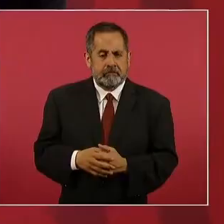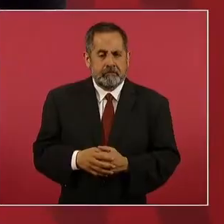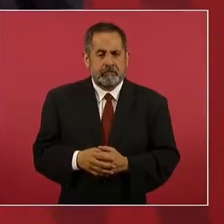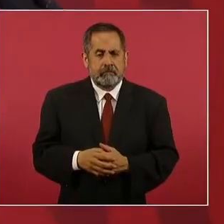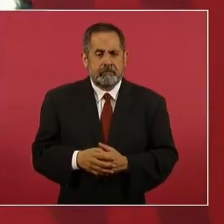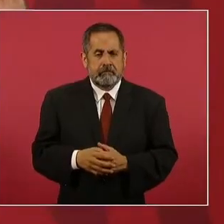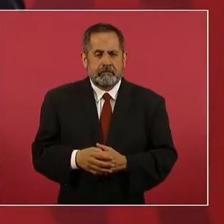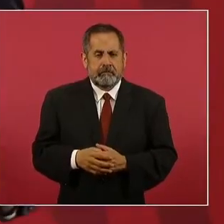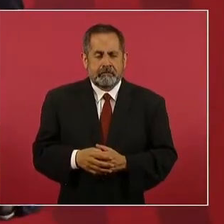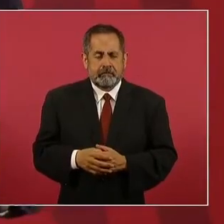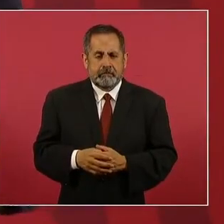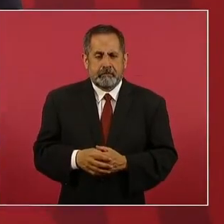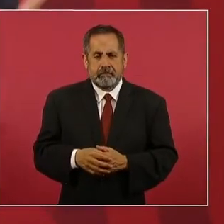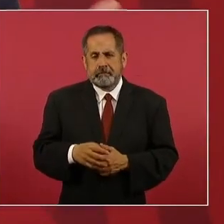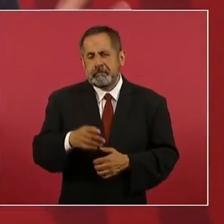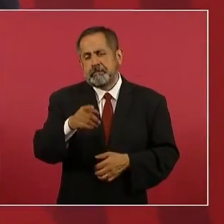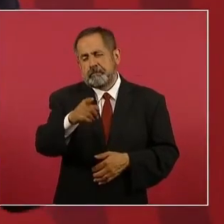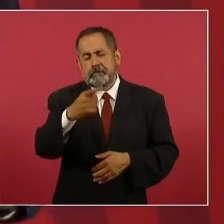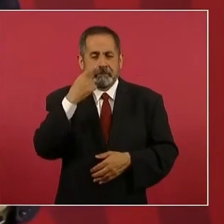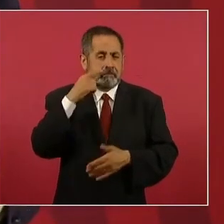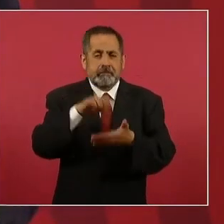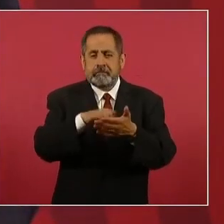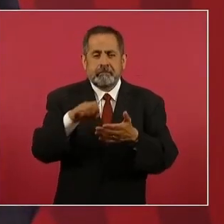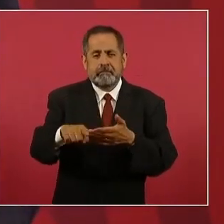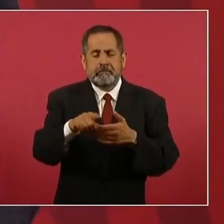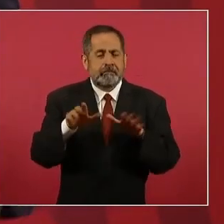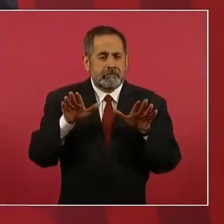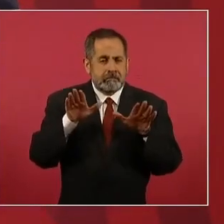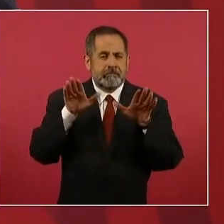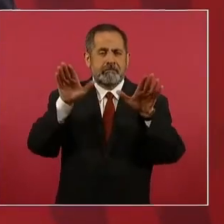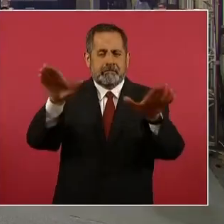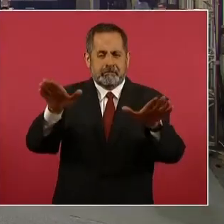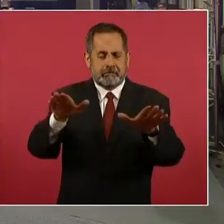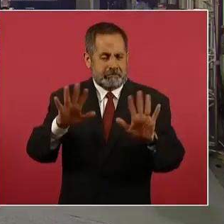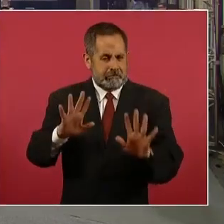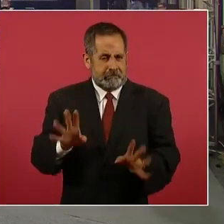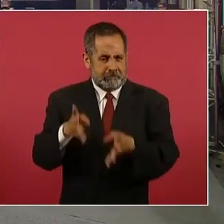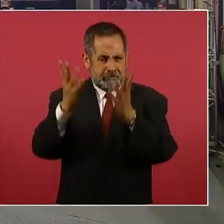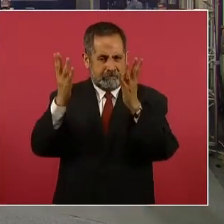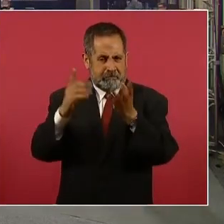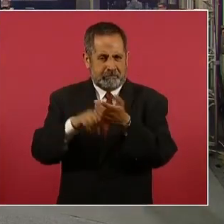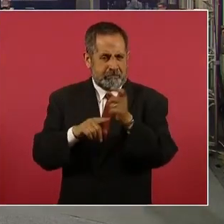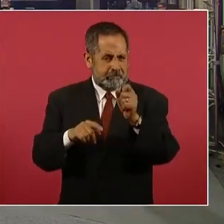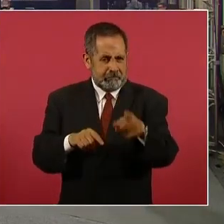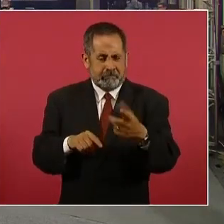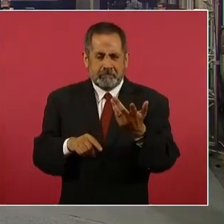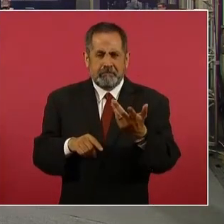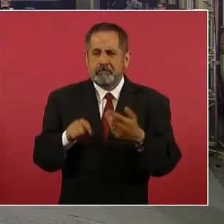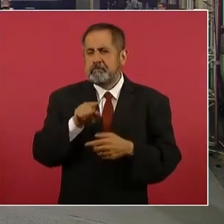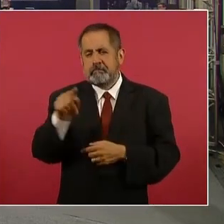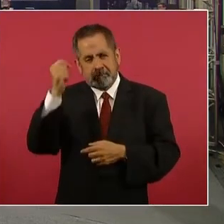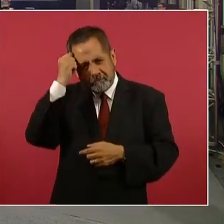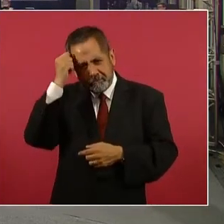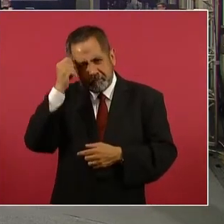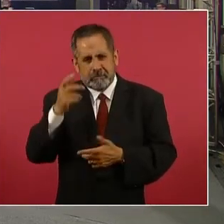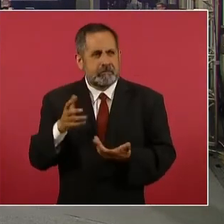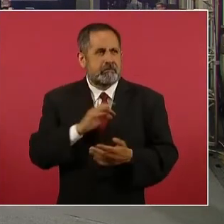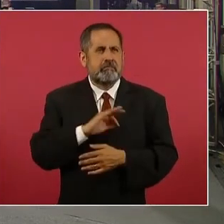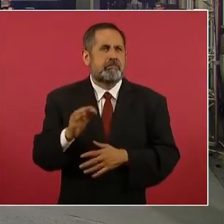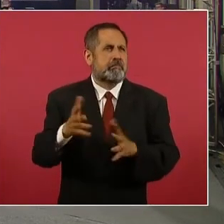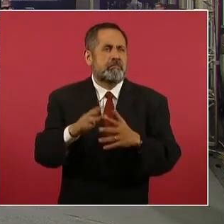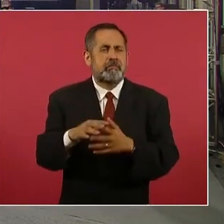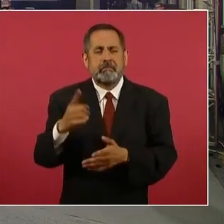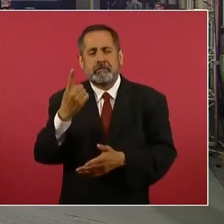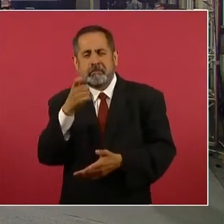Bueno, el aeropuerto. Es lo que le iba a decir, o sea, sí, finalmente el aeropuerto. Son como